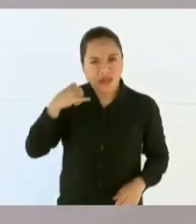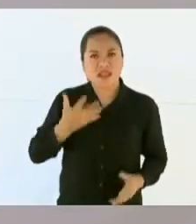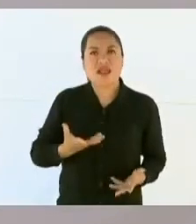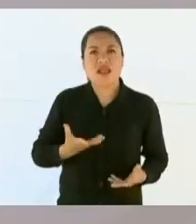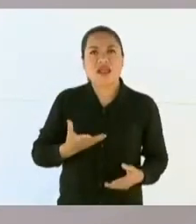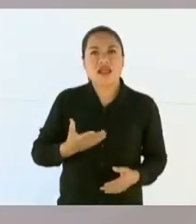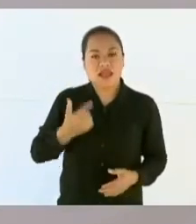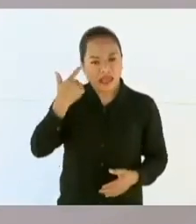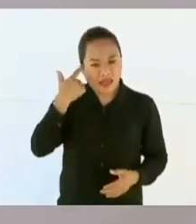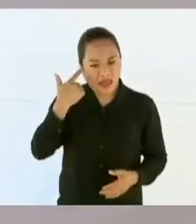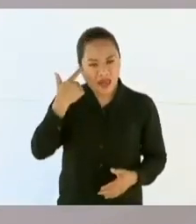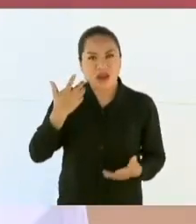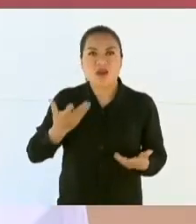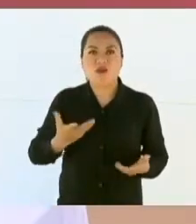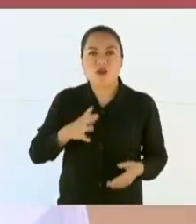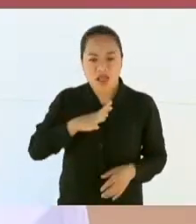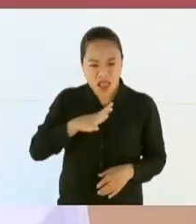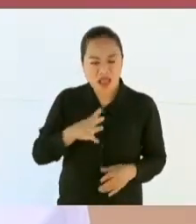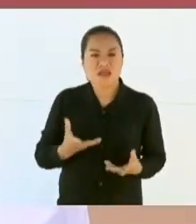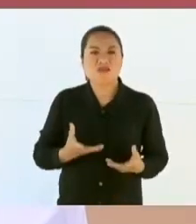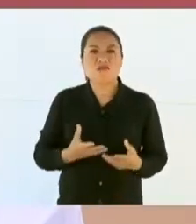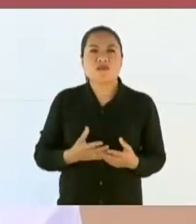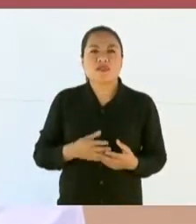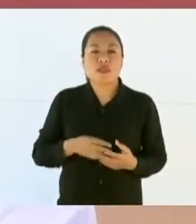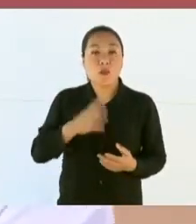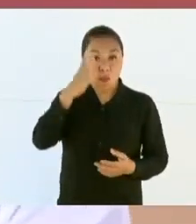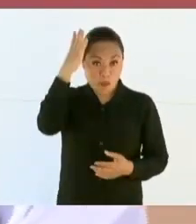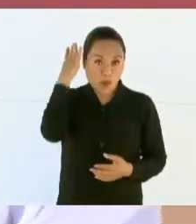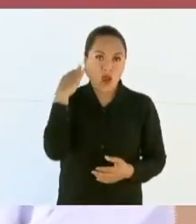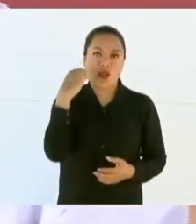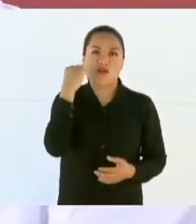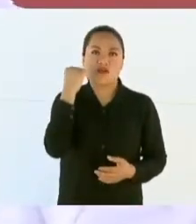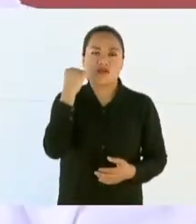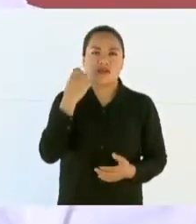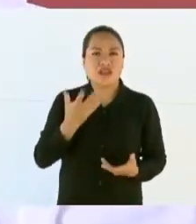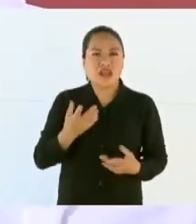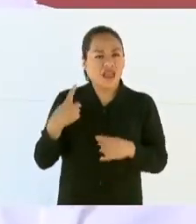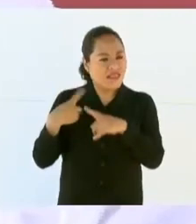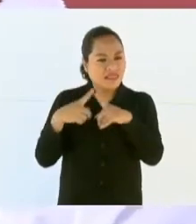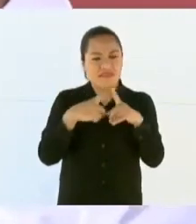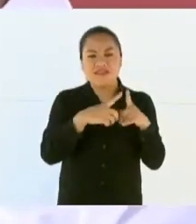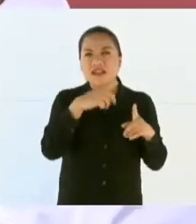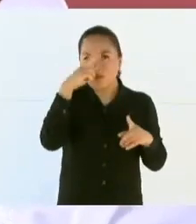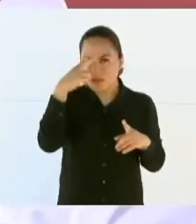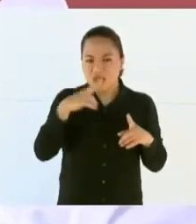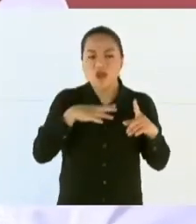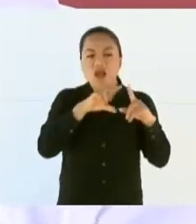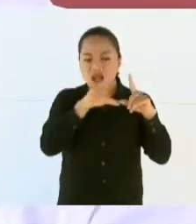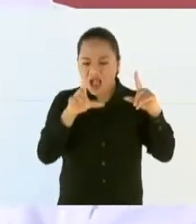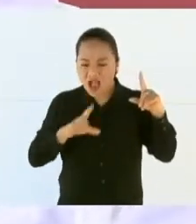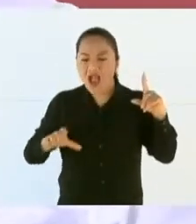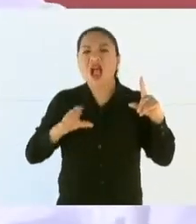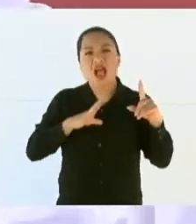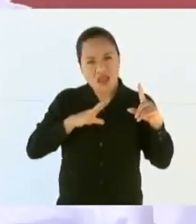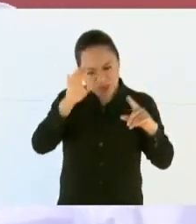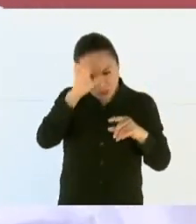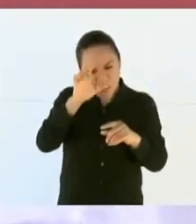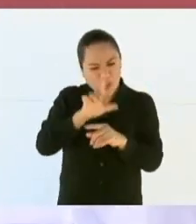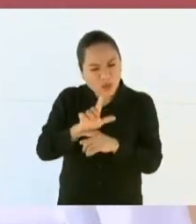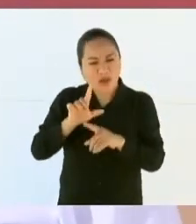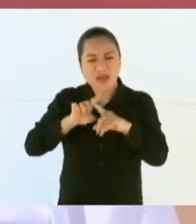en Guerrero, y en Morelos, en todo México. Pero ¿cómo